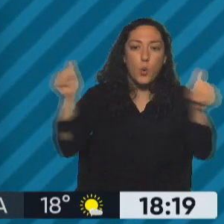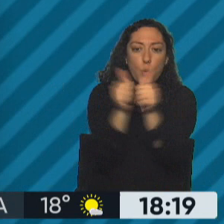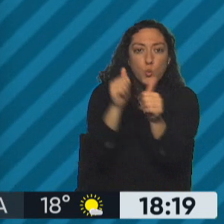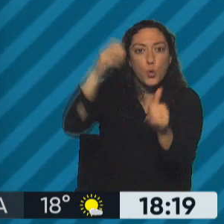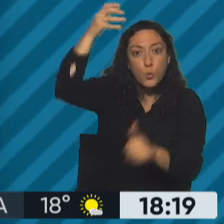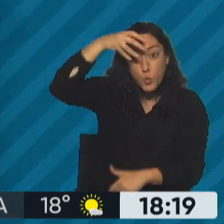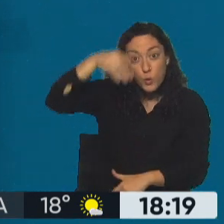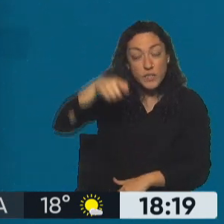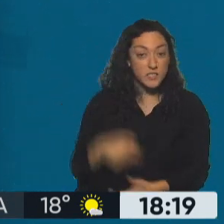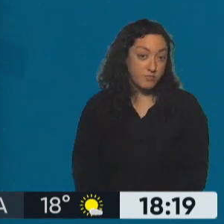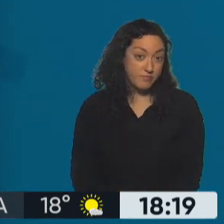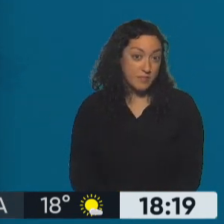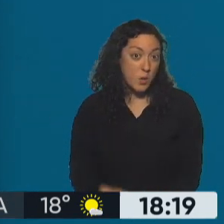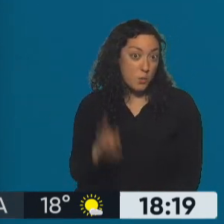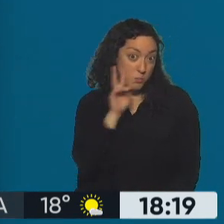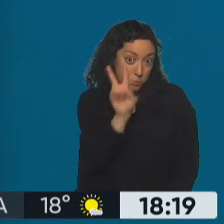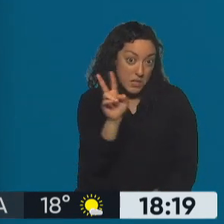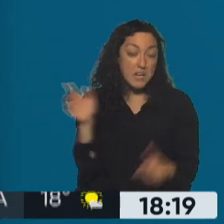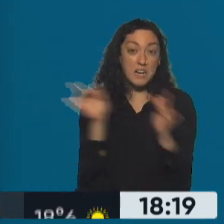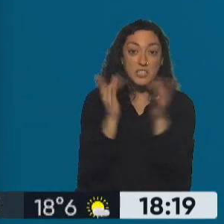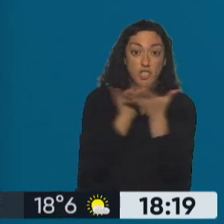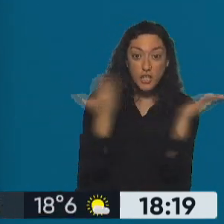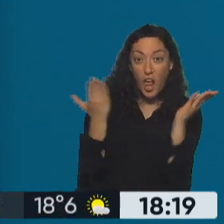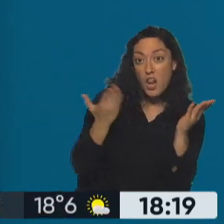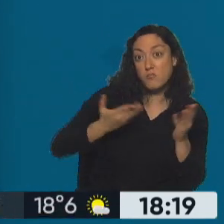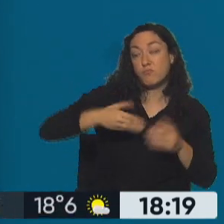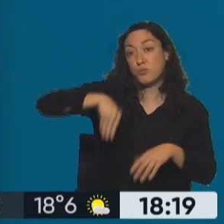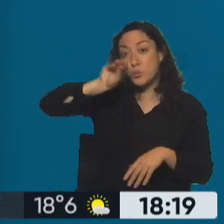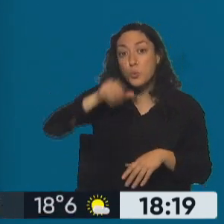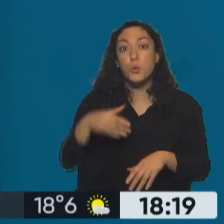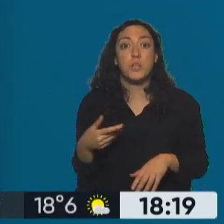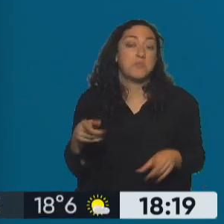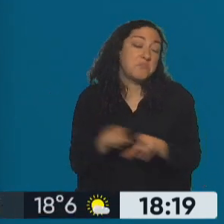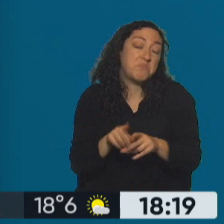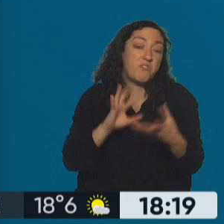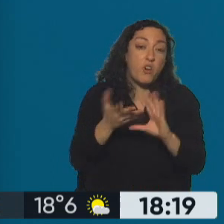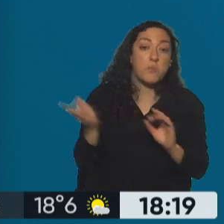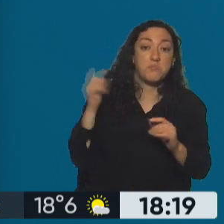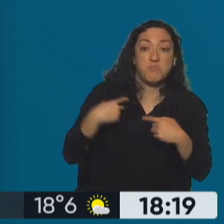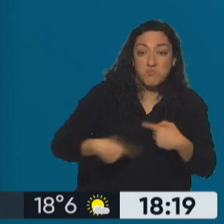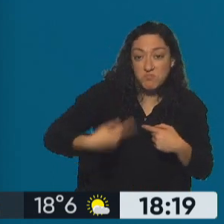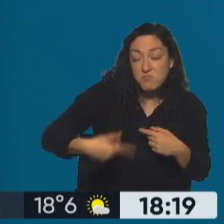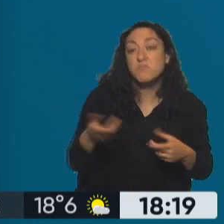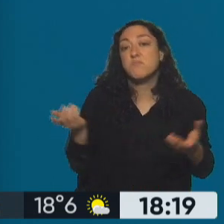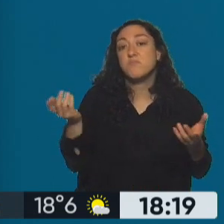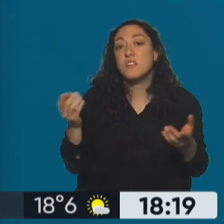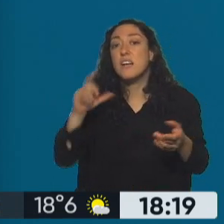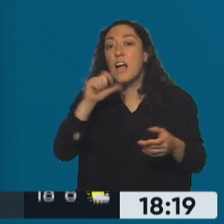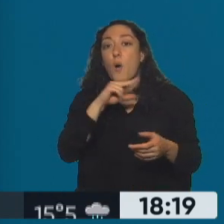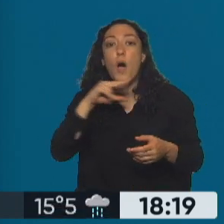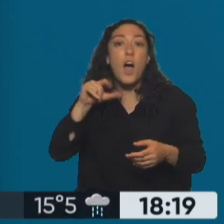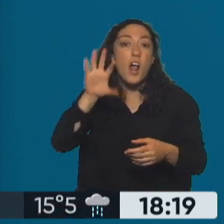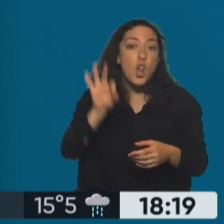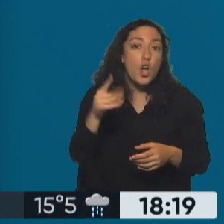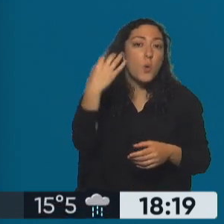Patricia Bullrich. Fíjense lo que escribe en las redes sociales. Hoy, como tantas otras veces, estuve conversando con Domingo Cavallo, es el